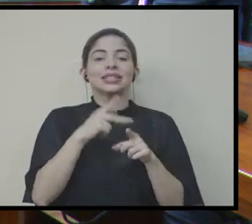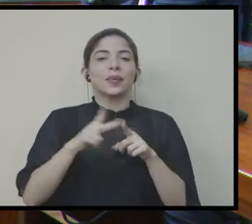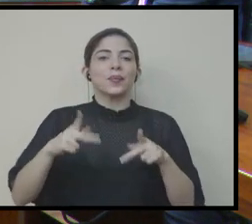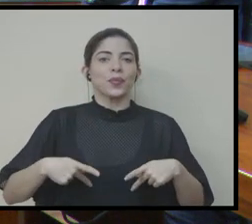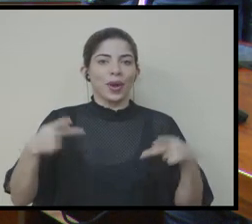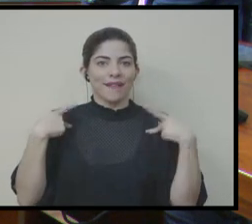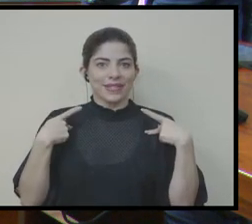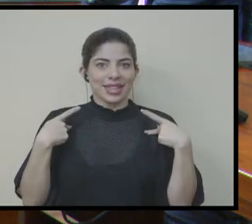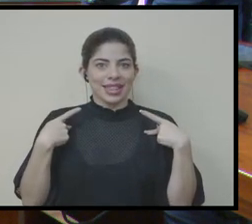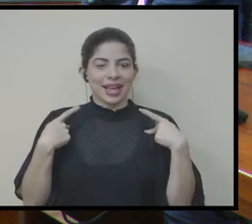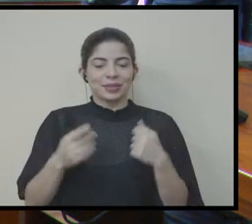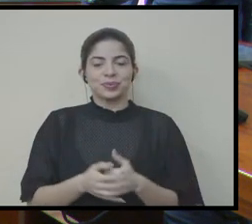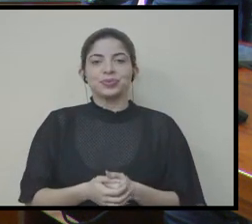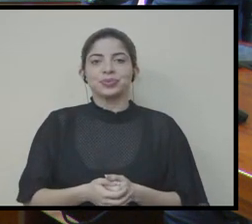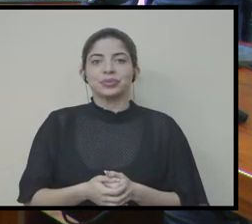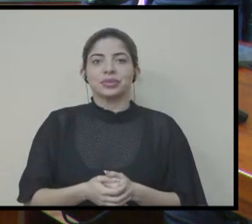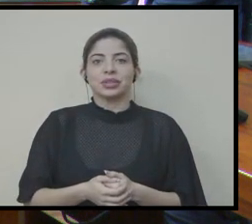vida,